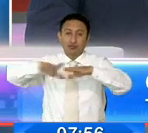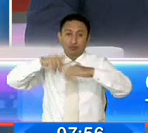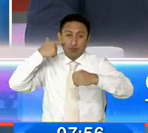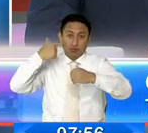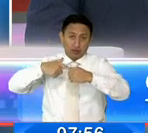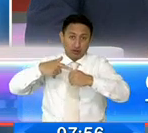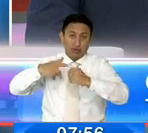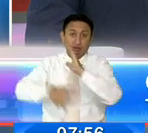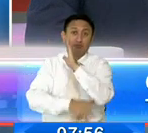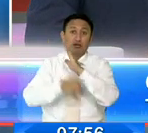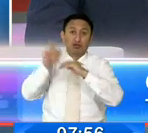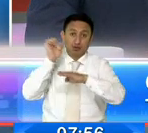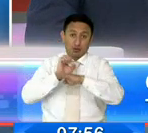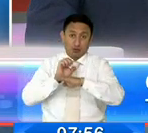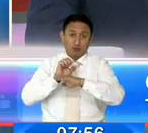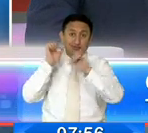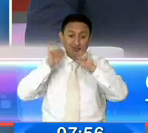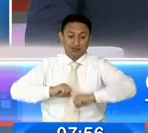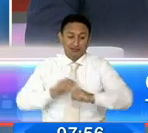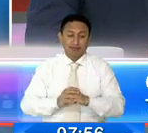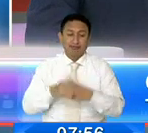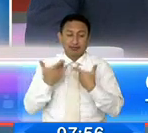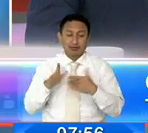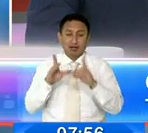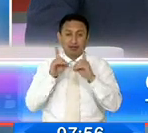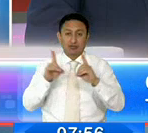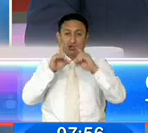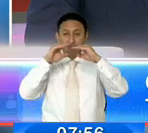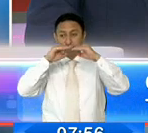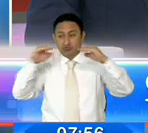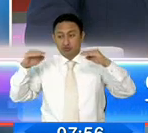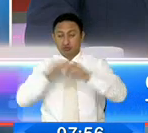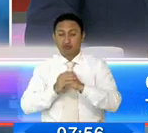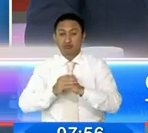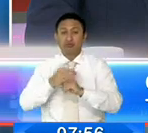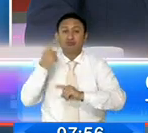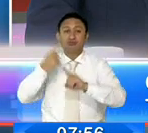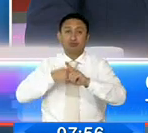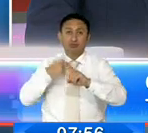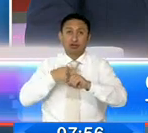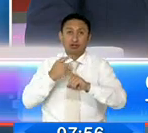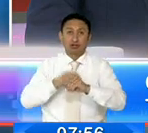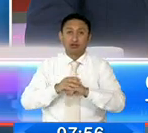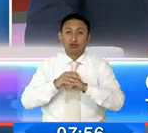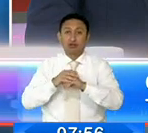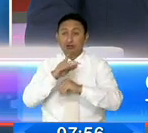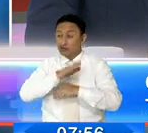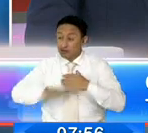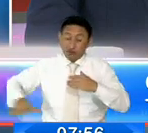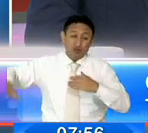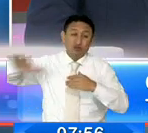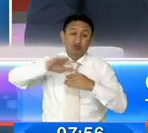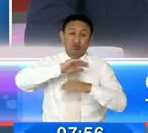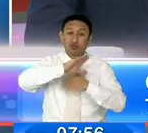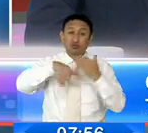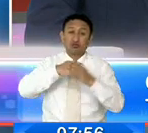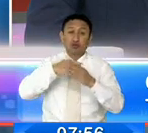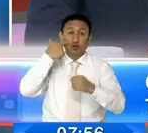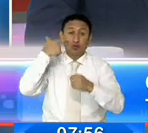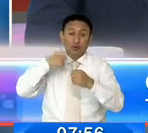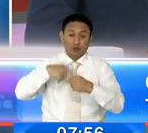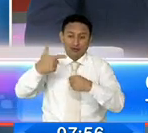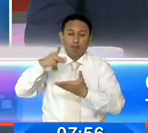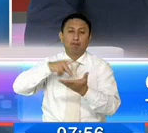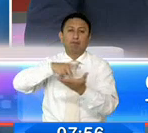Petroecuador, de acuerdo con un tarifario. Entonces, arriendos de puertos, arriendo de muelles, arriendo de terminales, todo esto hay que pagar,